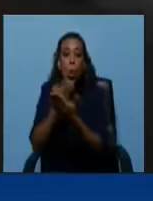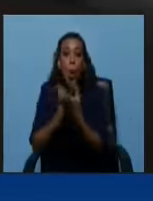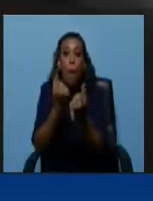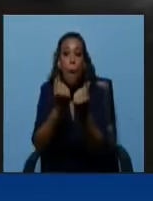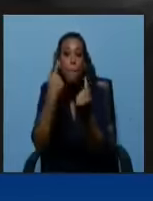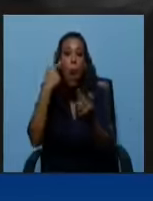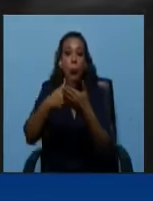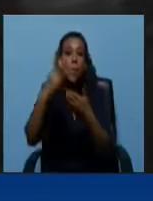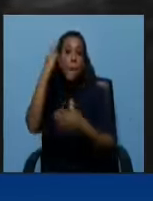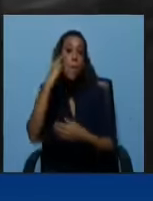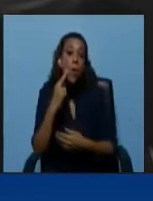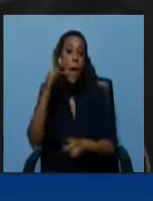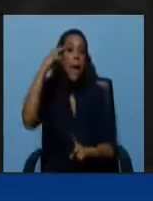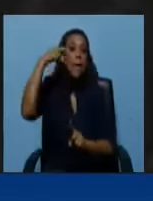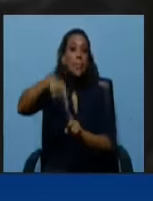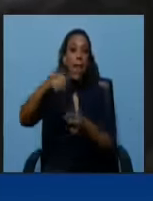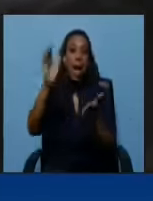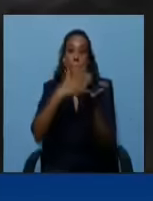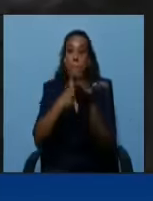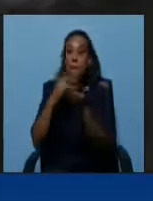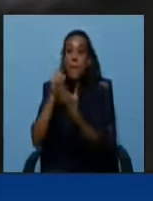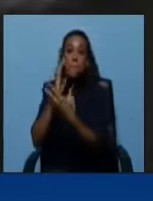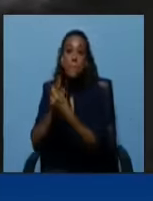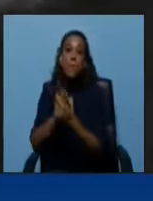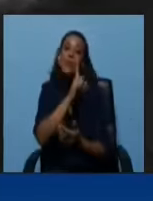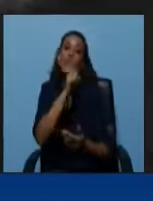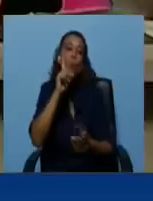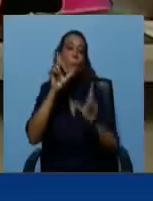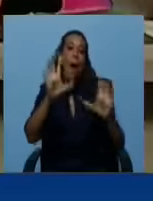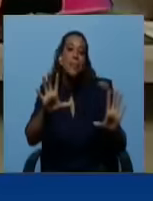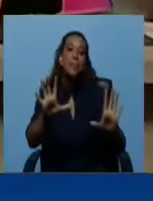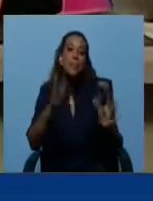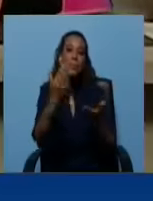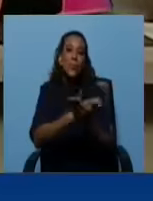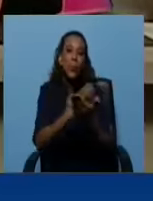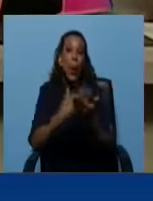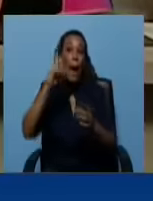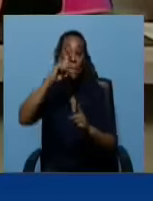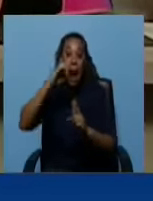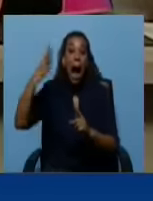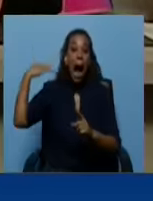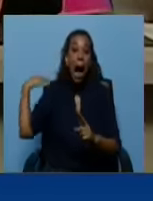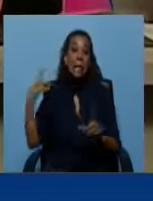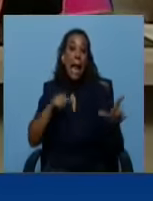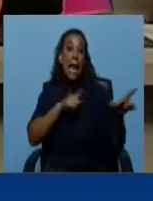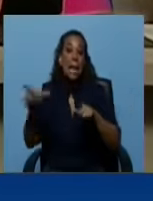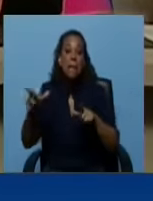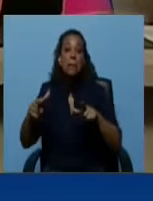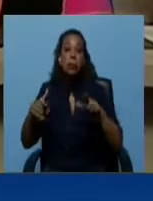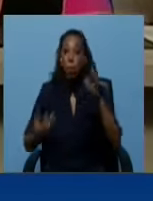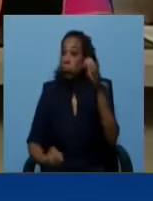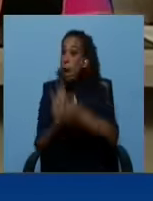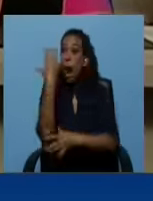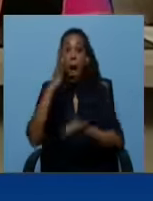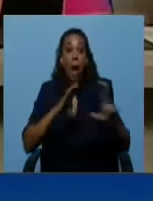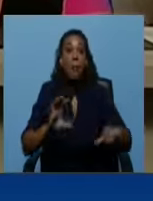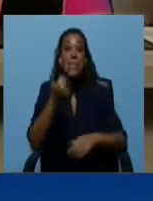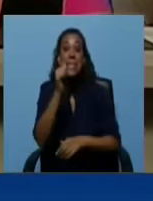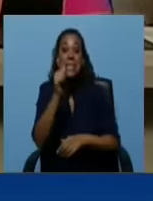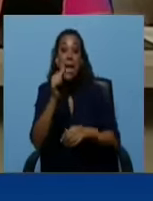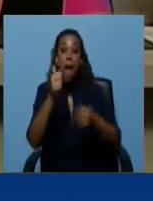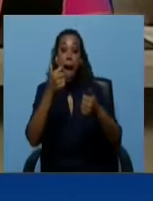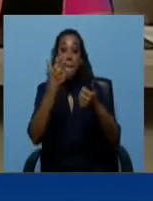económica bolivariana. Así le puse. Y para entonces activé, creo que fue 10